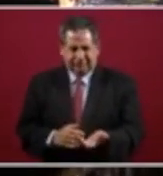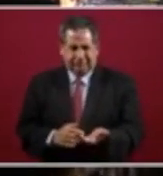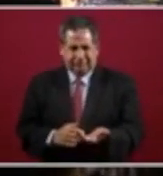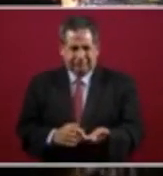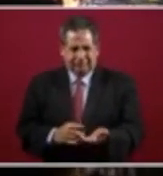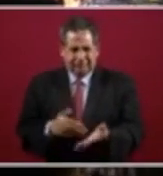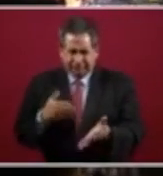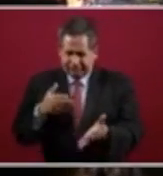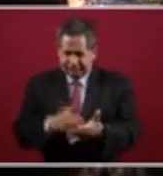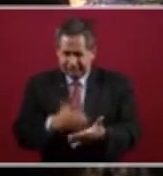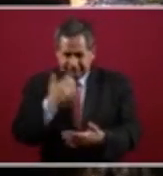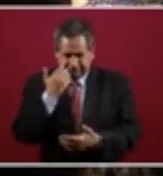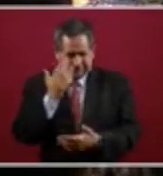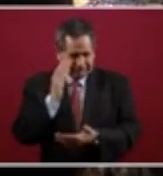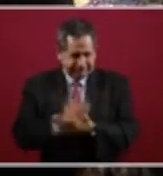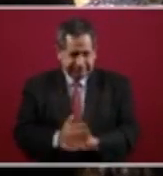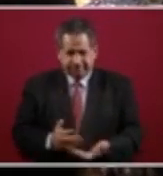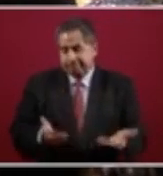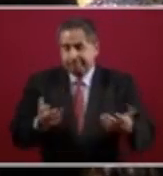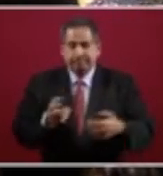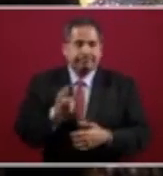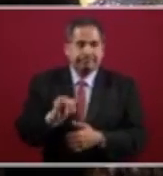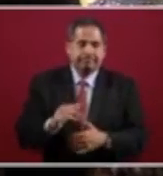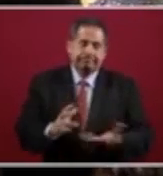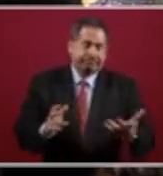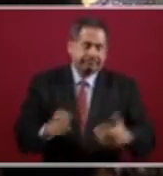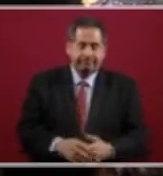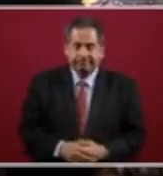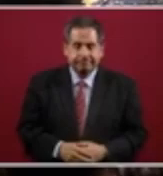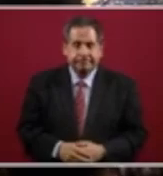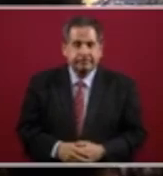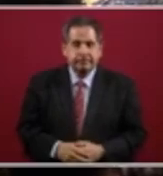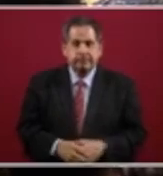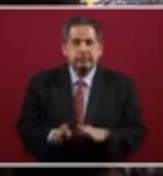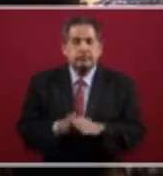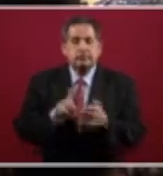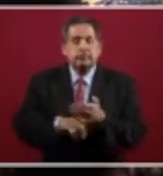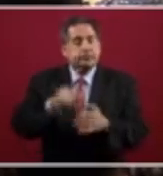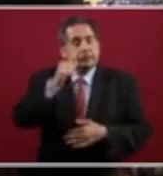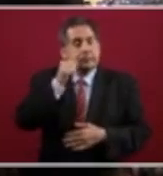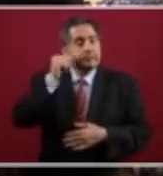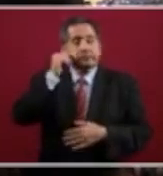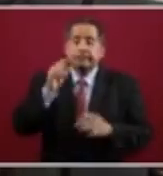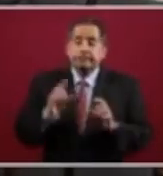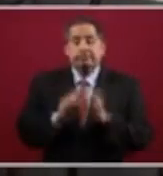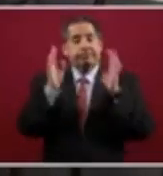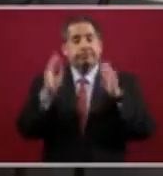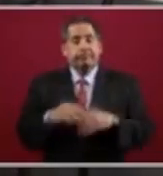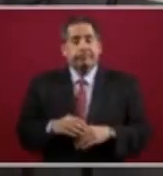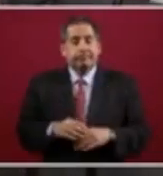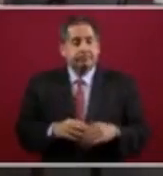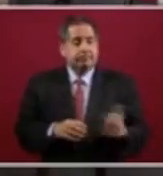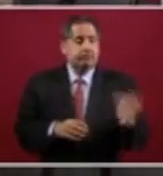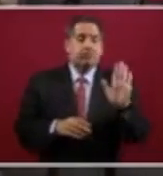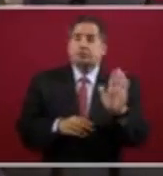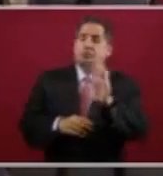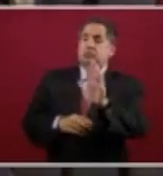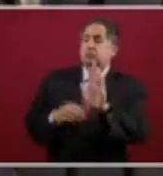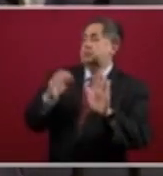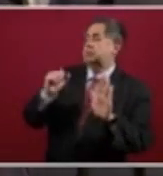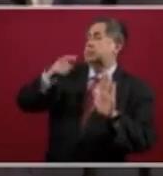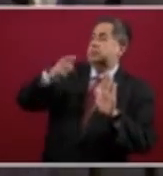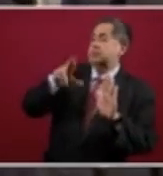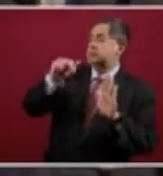frenarnos. Así es esto. Como ayer surge esta solicitud de amparo.